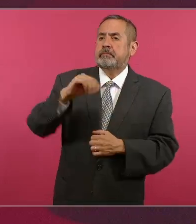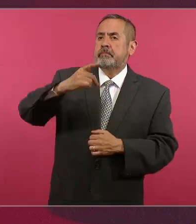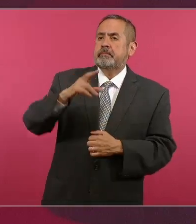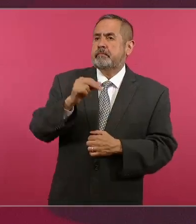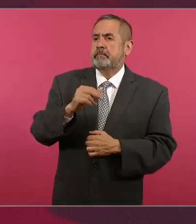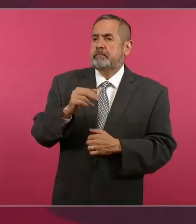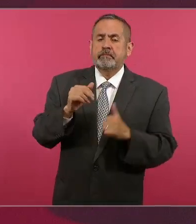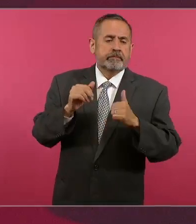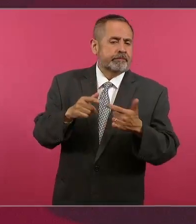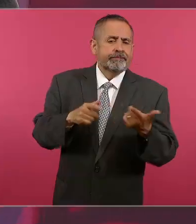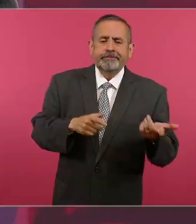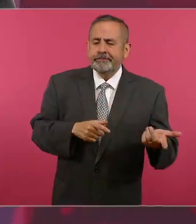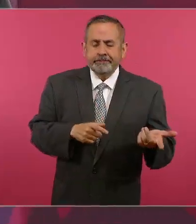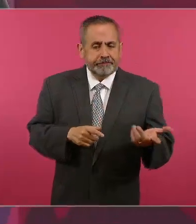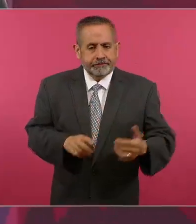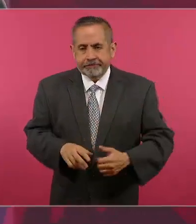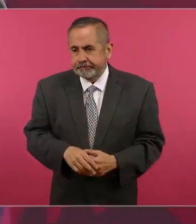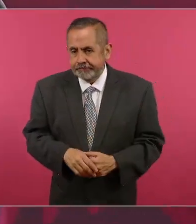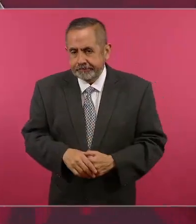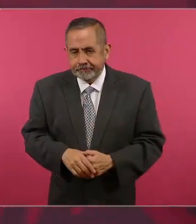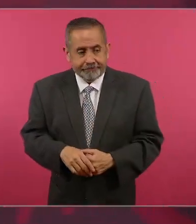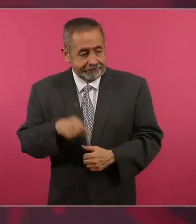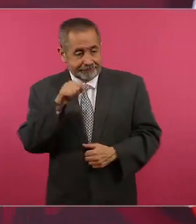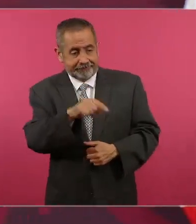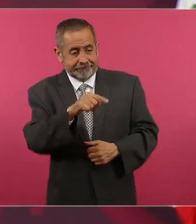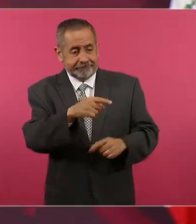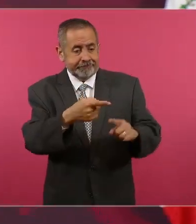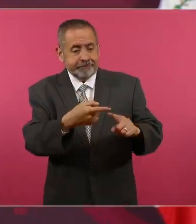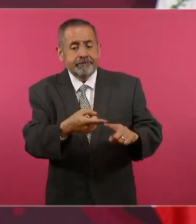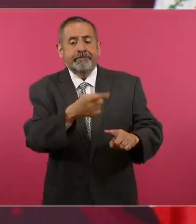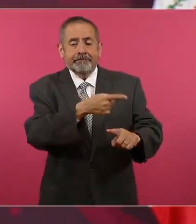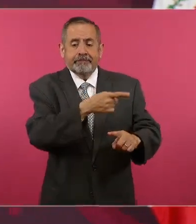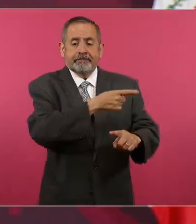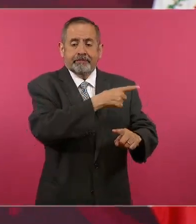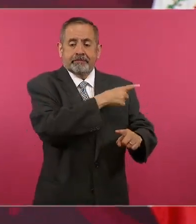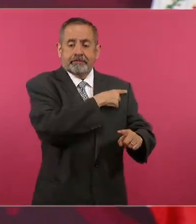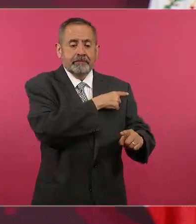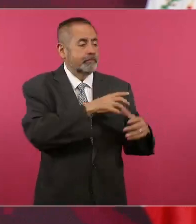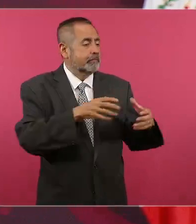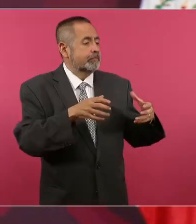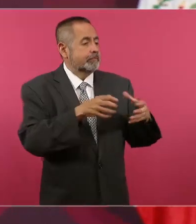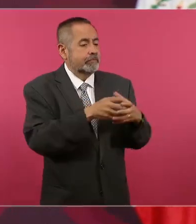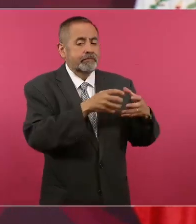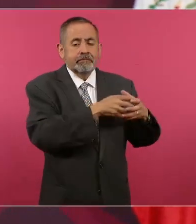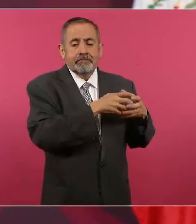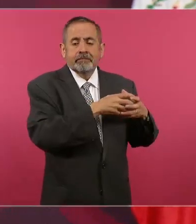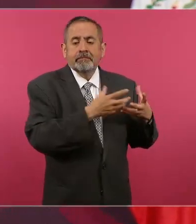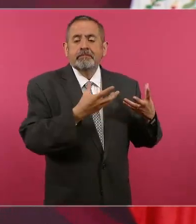que tiene como antecedente, pues, pertenecer a grupos